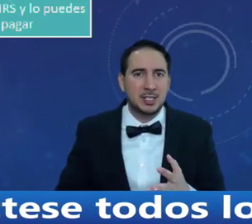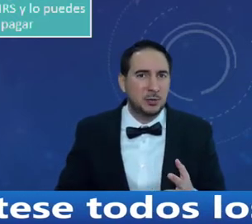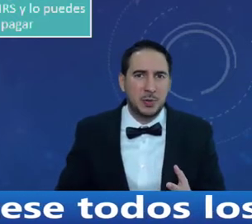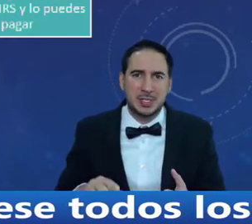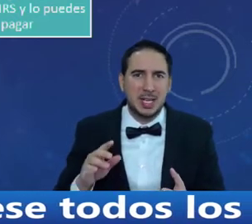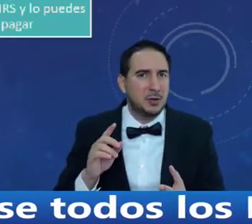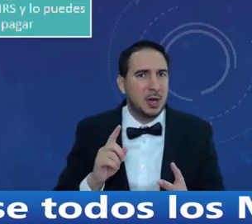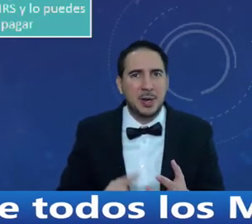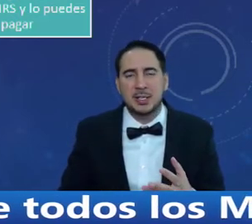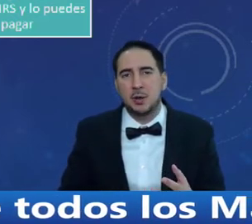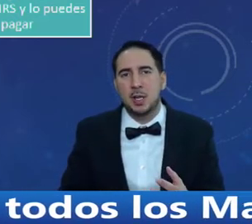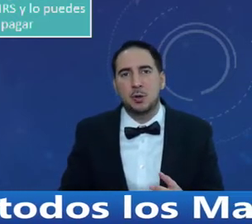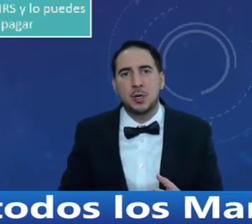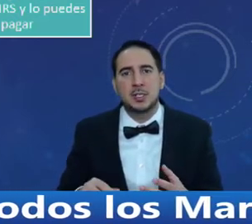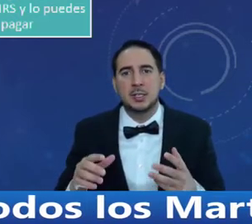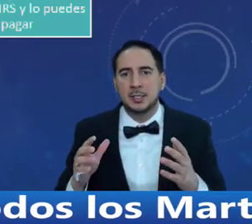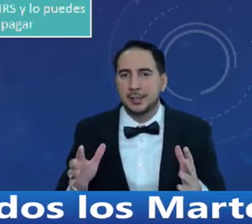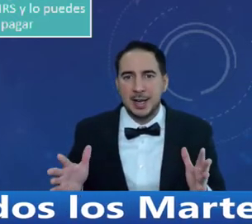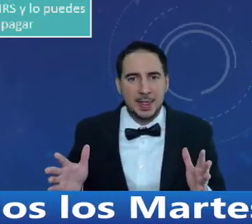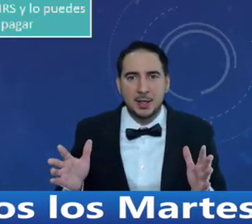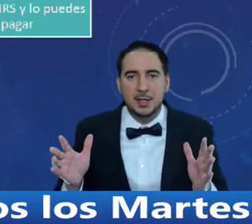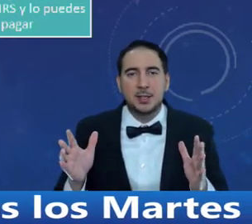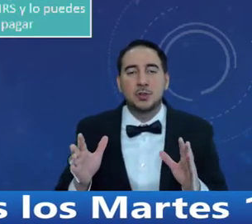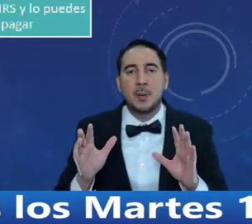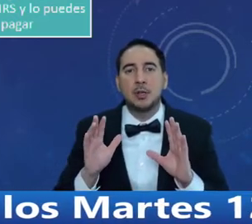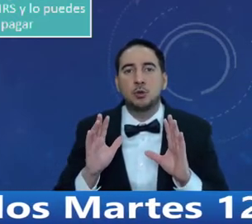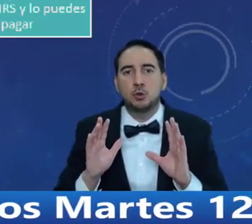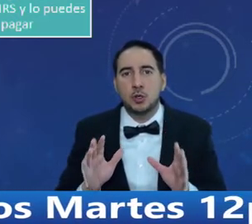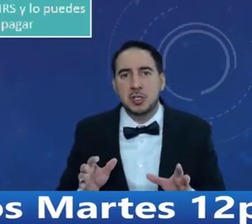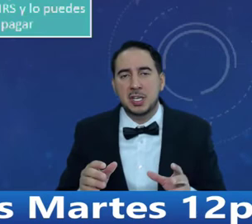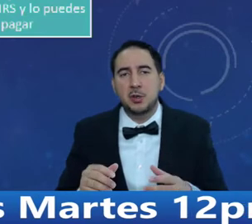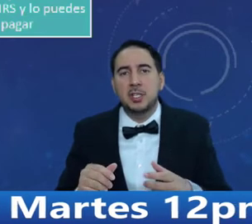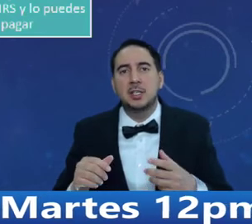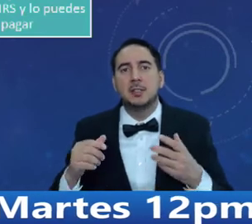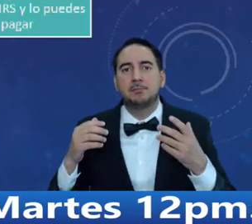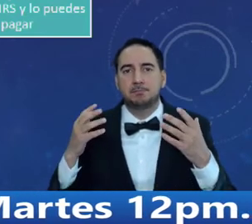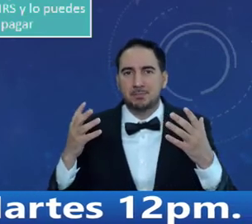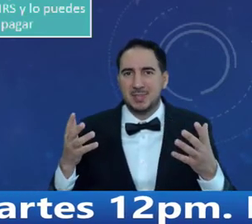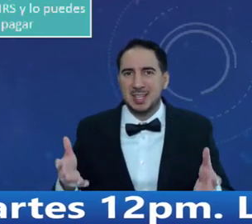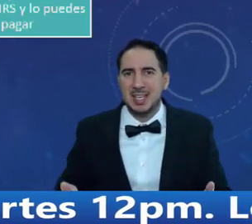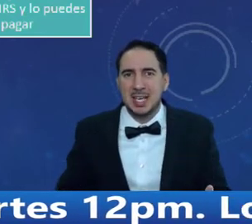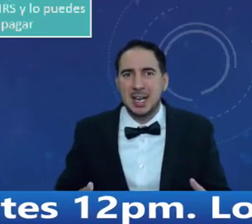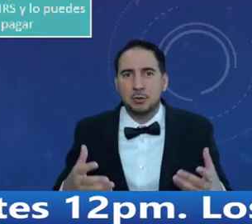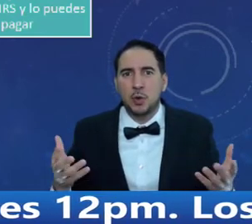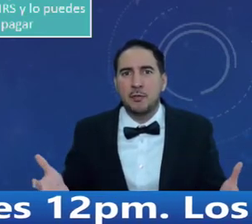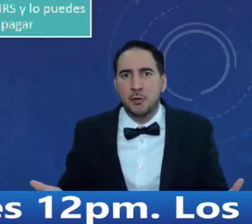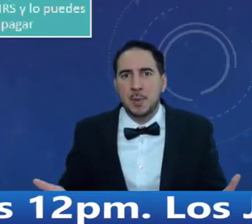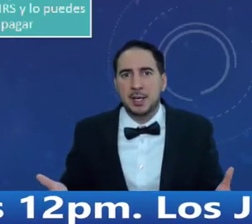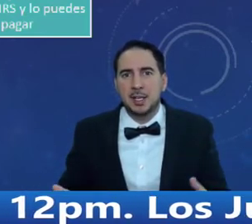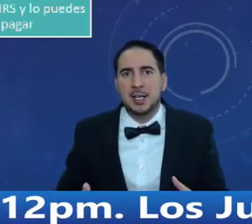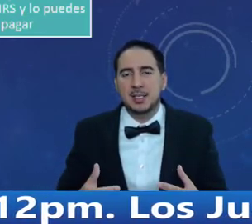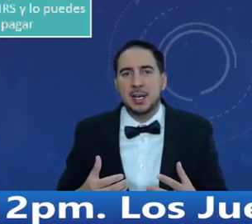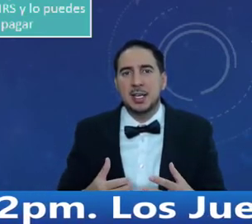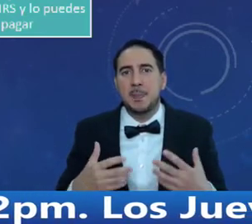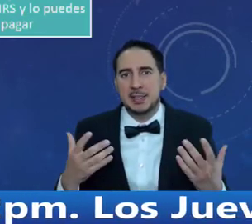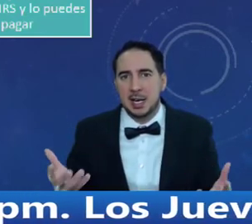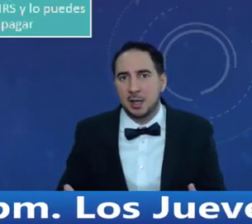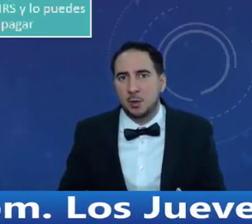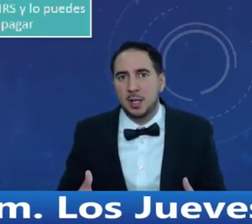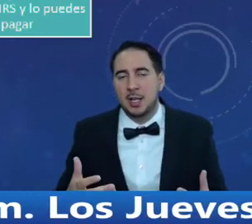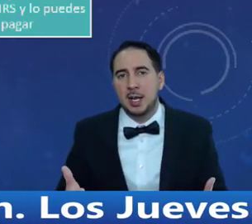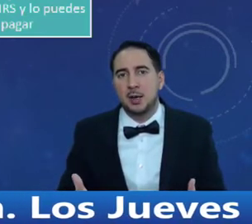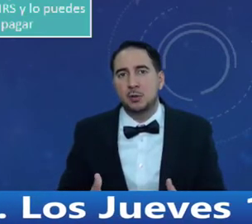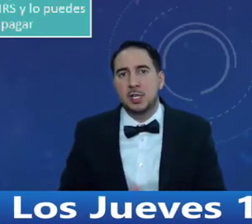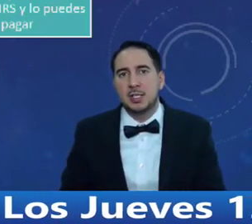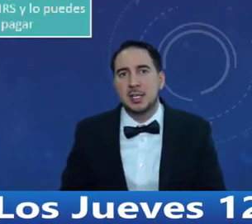Es decir, no tienes que ser universitario, ni haber estado en el college, nada. Solamente con tu social security y llenar todas las formas que tienes que hacer ahí, pasar